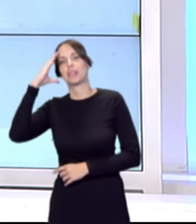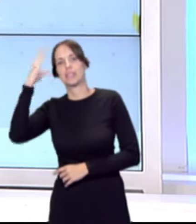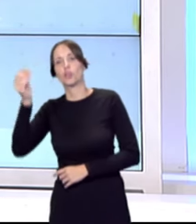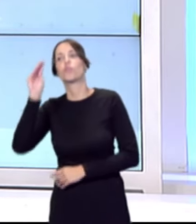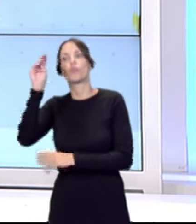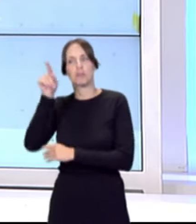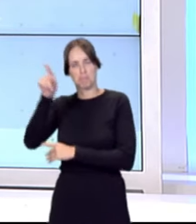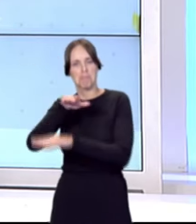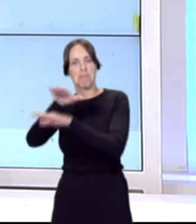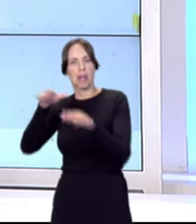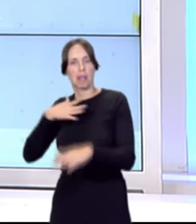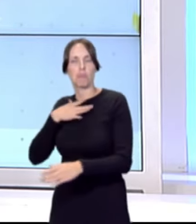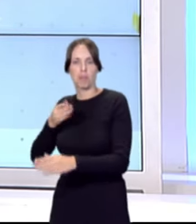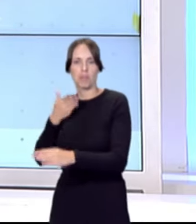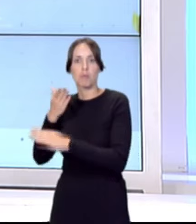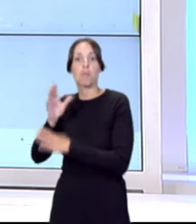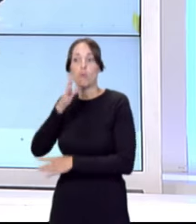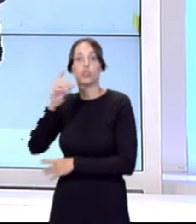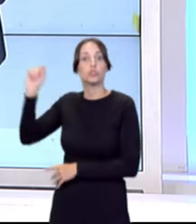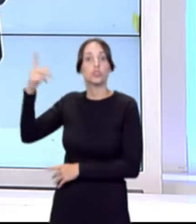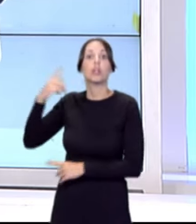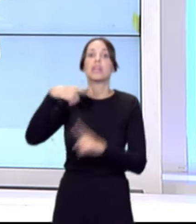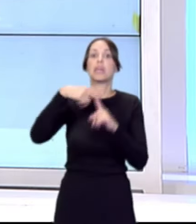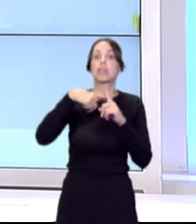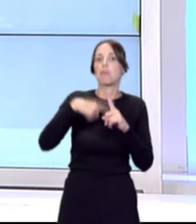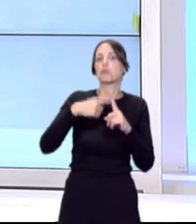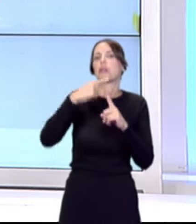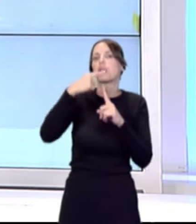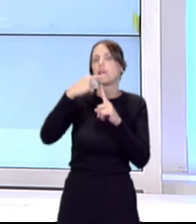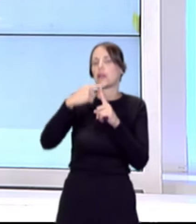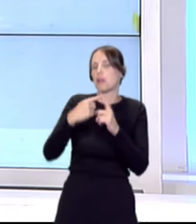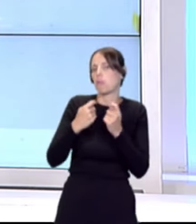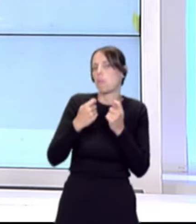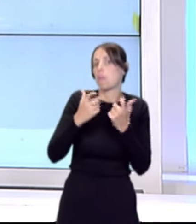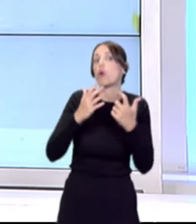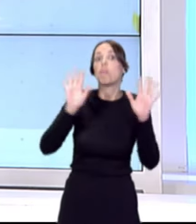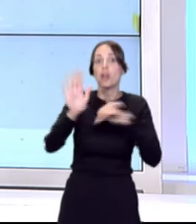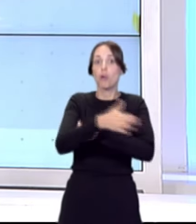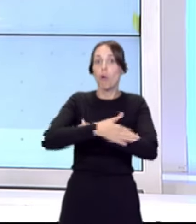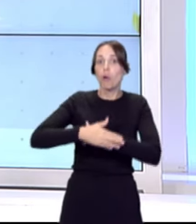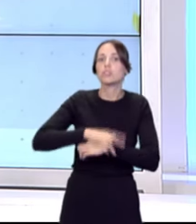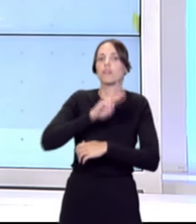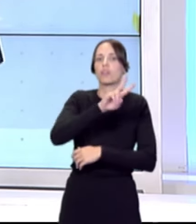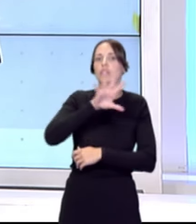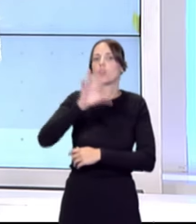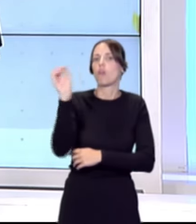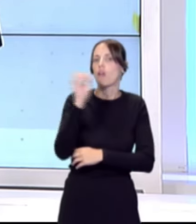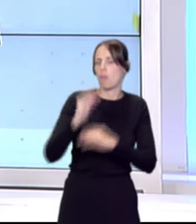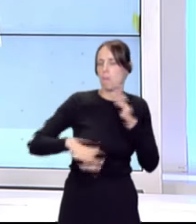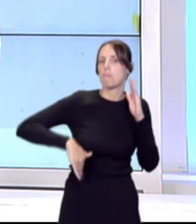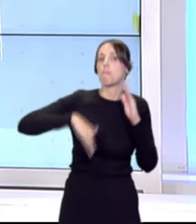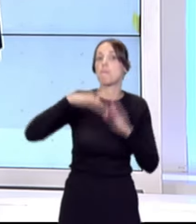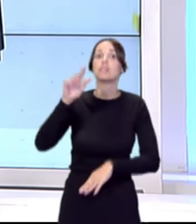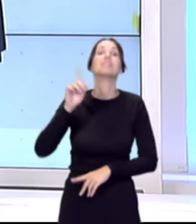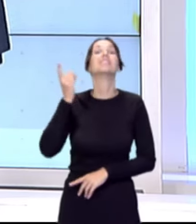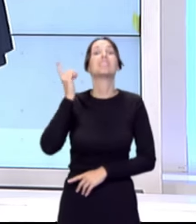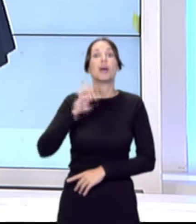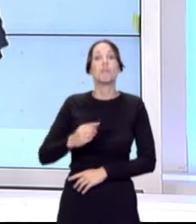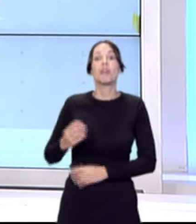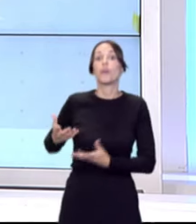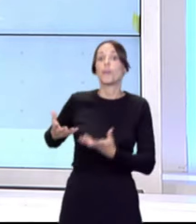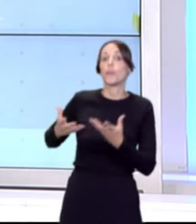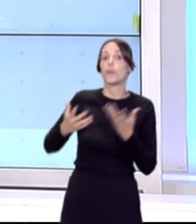mañana, aunque bajarán ligeramente, en muchas zonas de costa el termómetro va a superar los 25 grados. Por cierto, con viento del nordeste que va a seguir